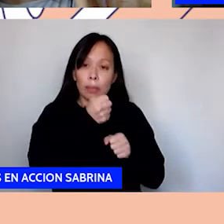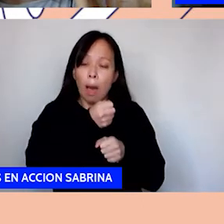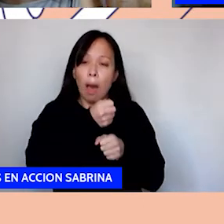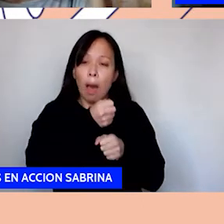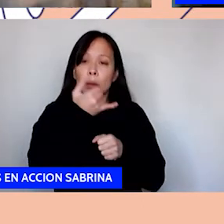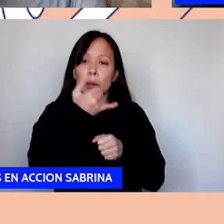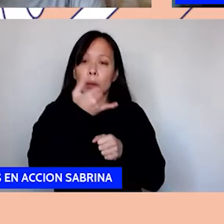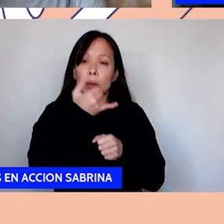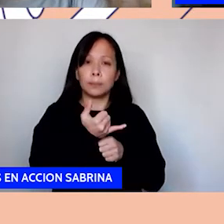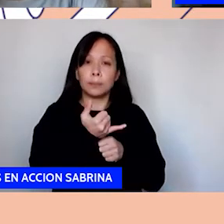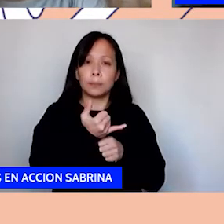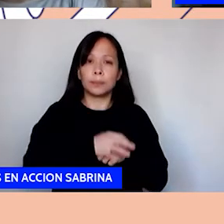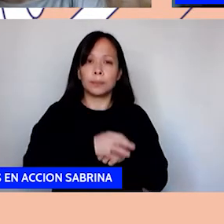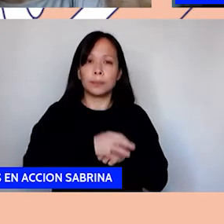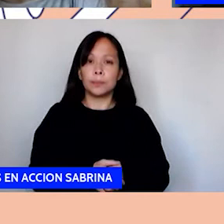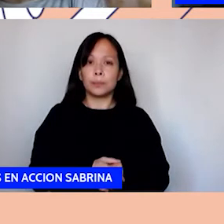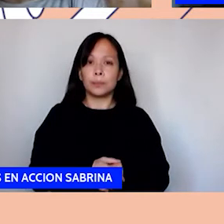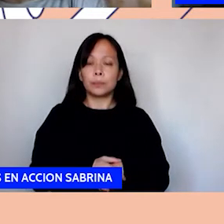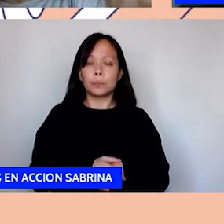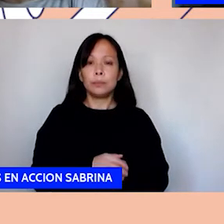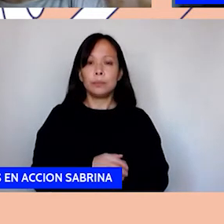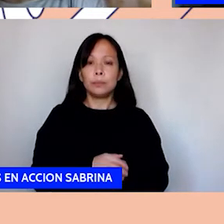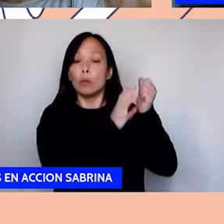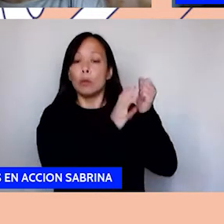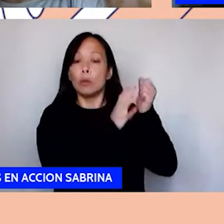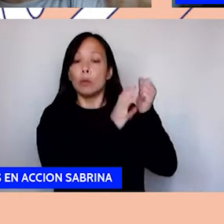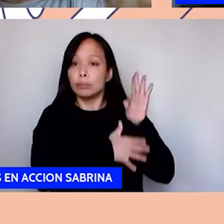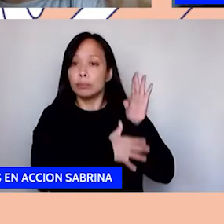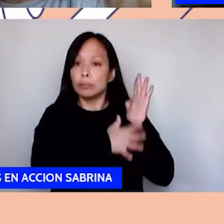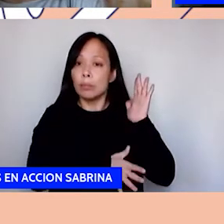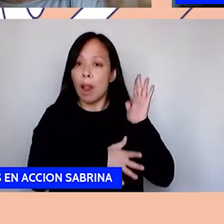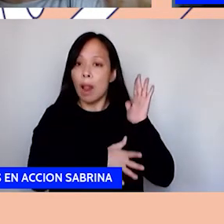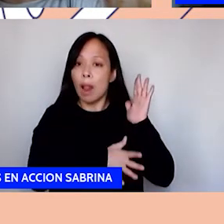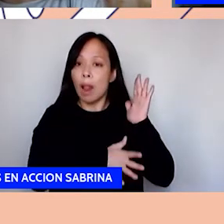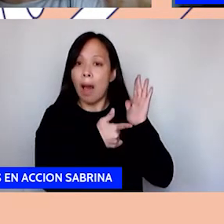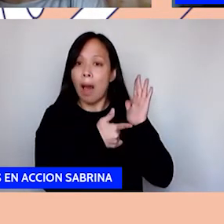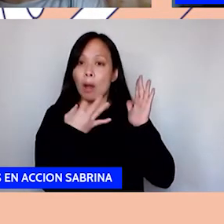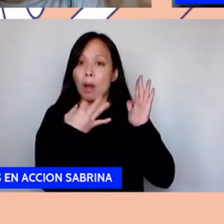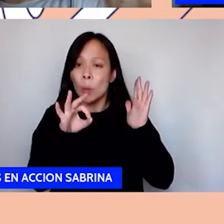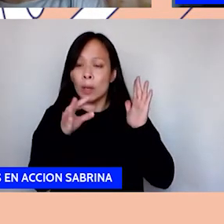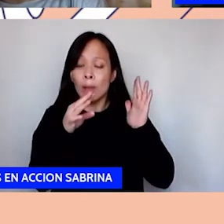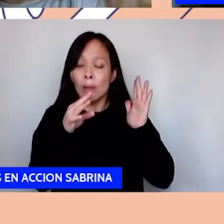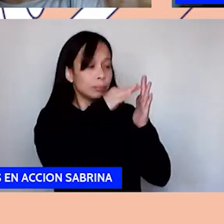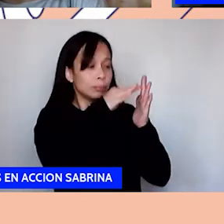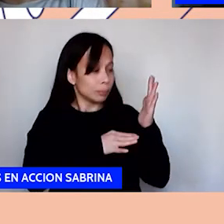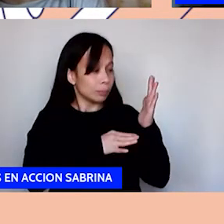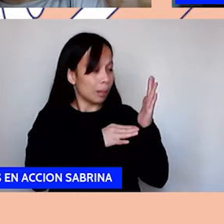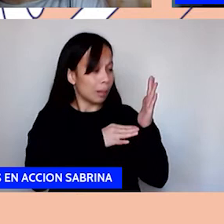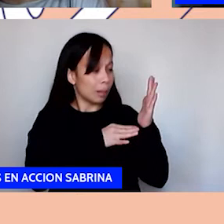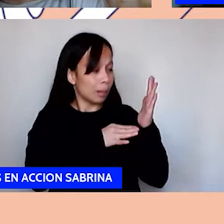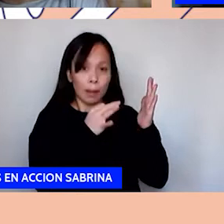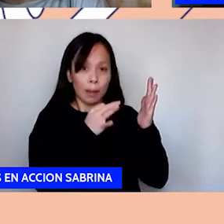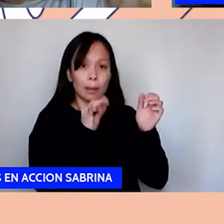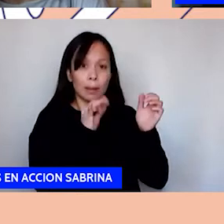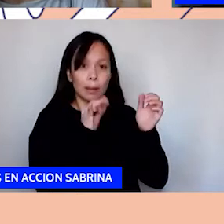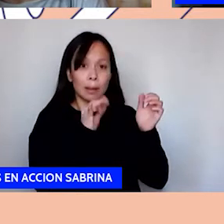que si quieres leer, o sea, es como cambia completamente la jugada. Y de ahí es que también hemos, o sea, del feedback